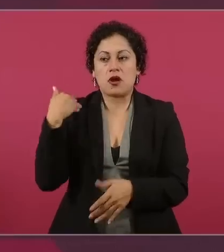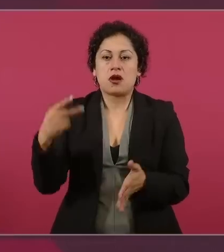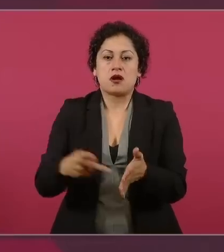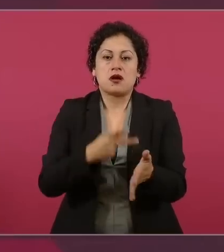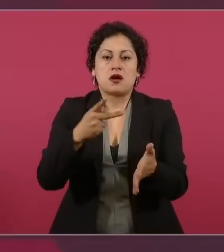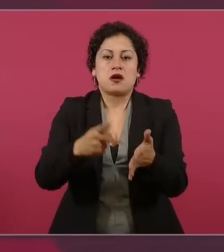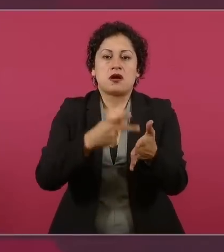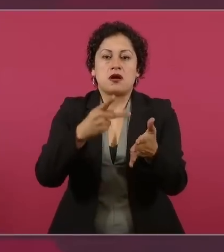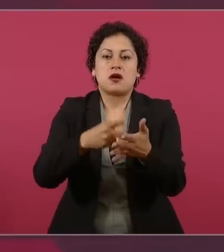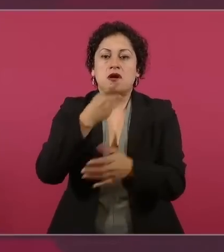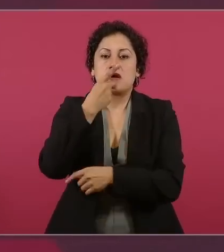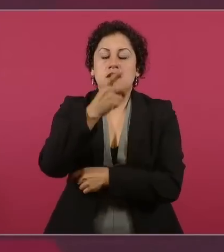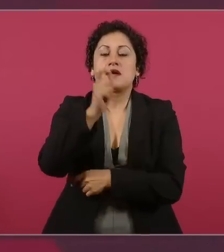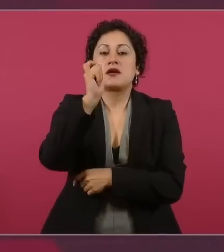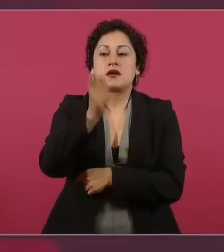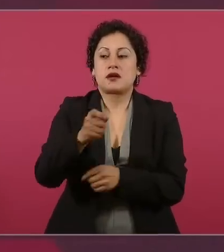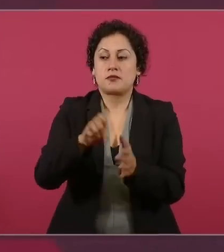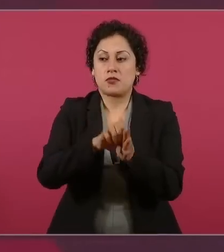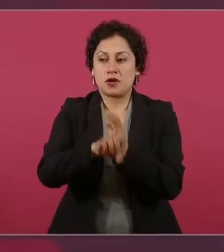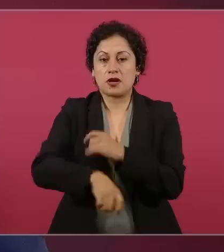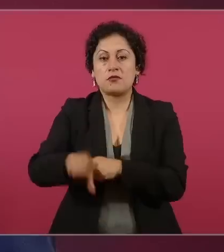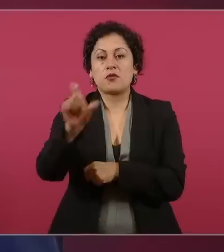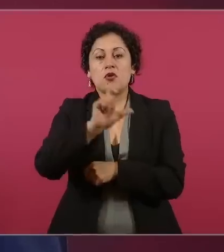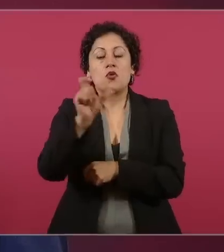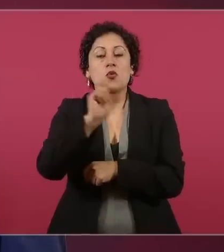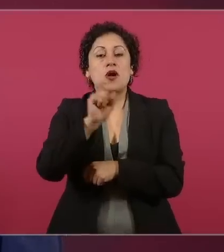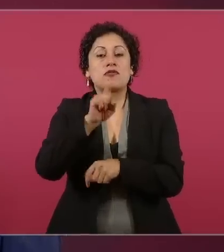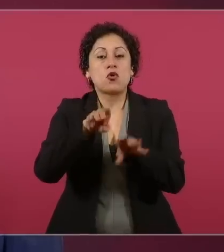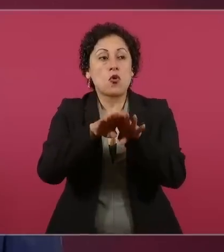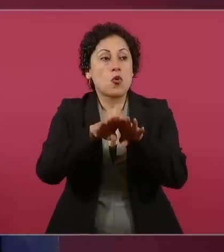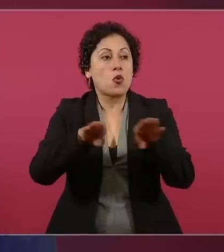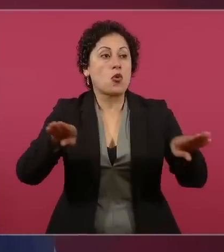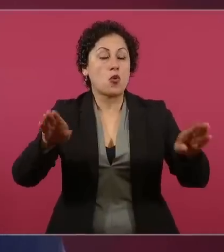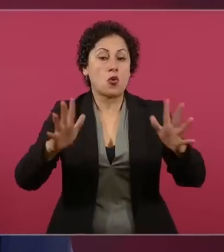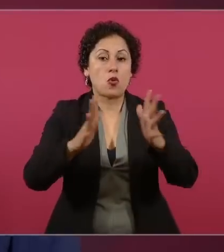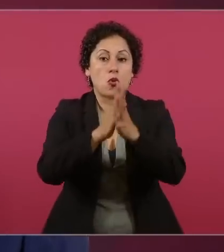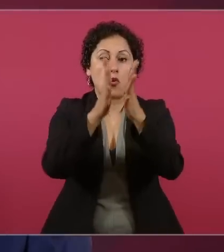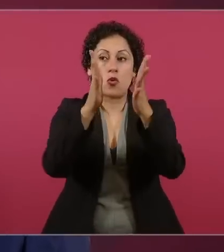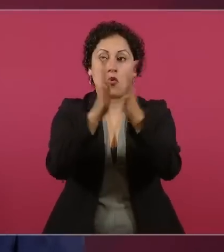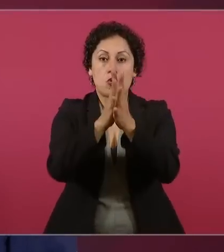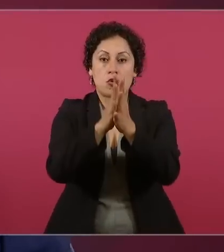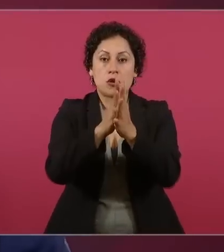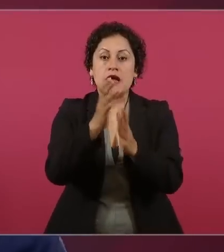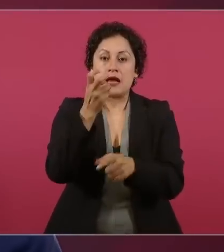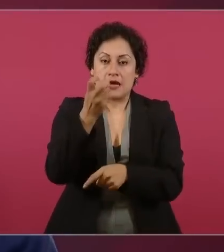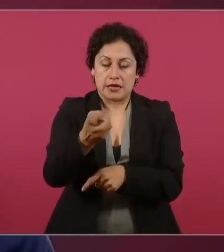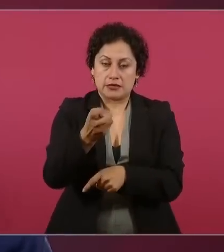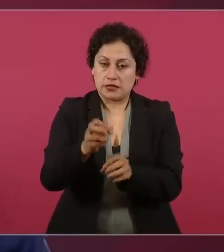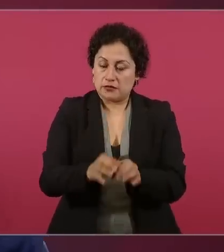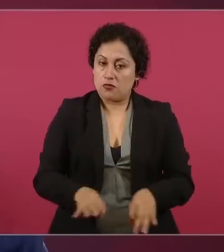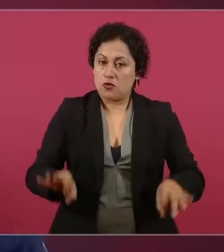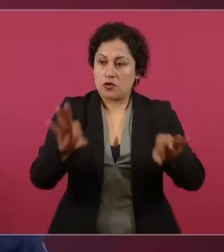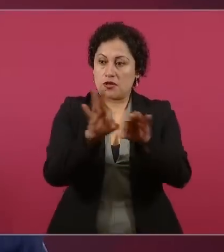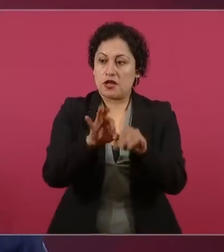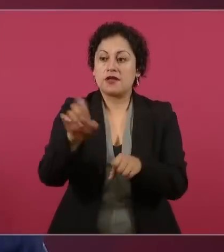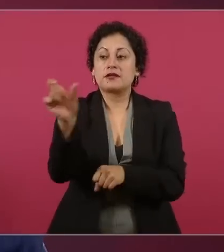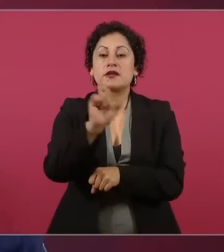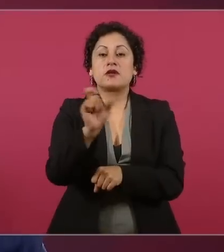candidato, por un partido, pero también por un programa.